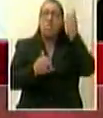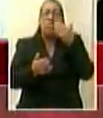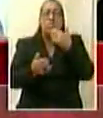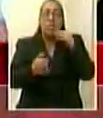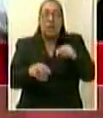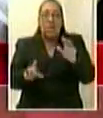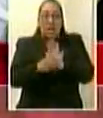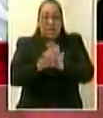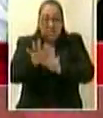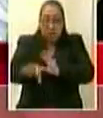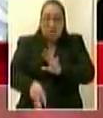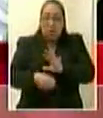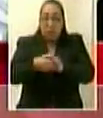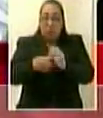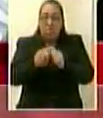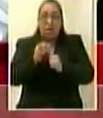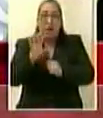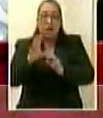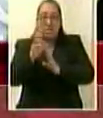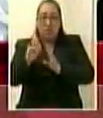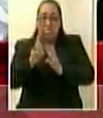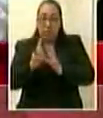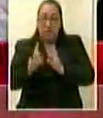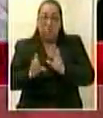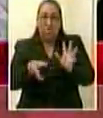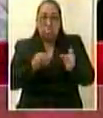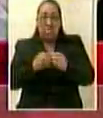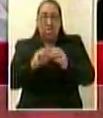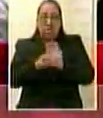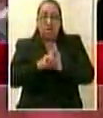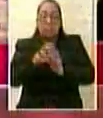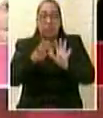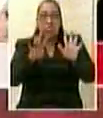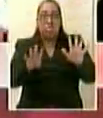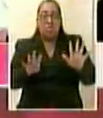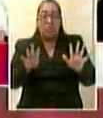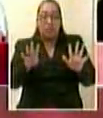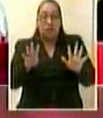se incorpora dentro de la quinta disposición complementaria de la Ley